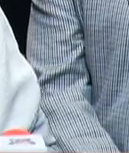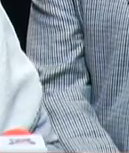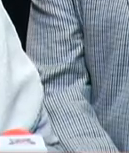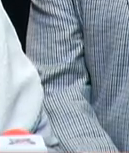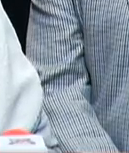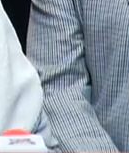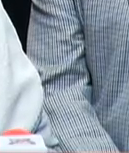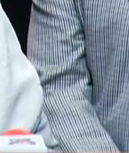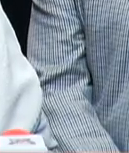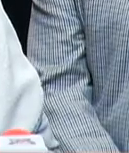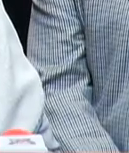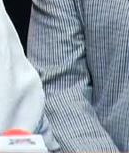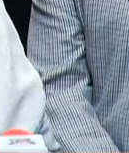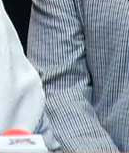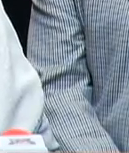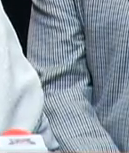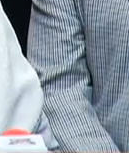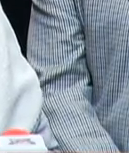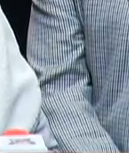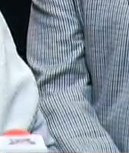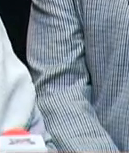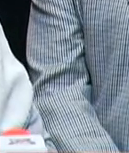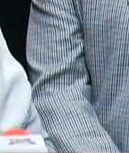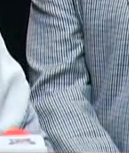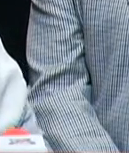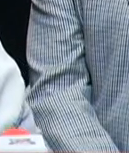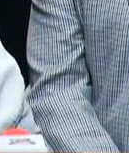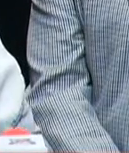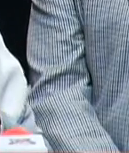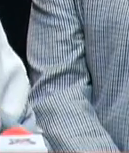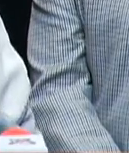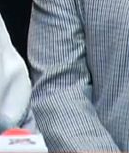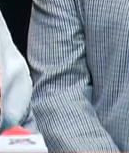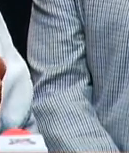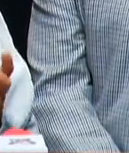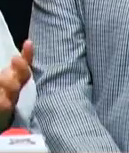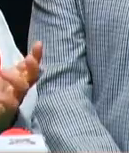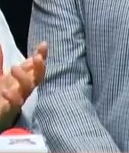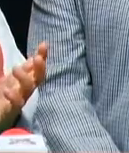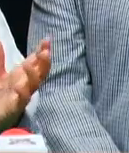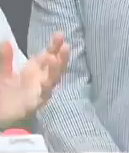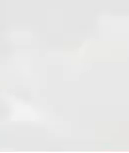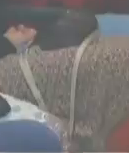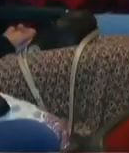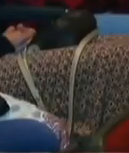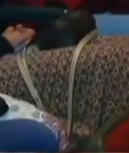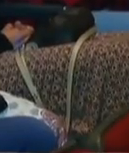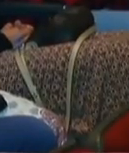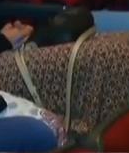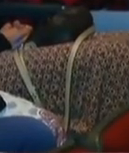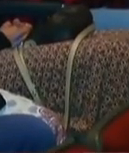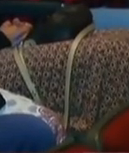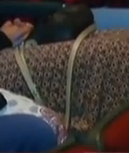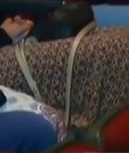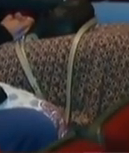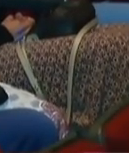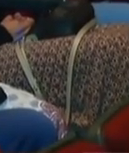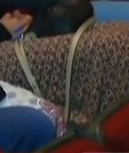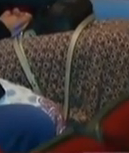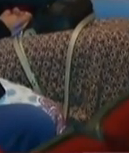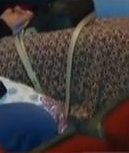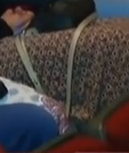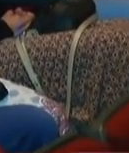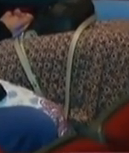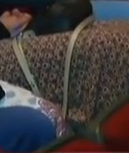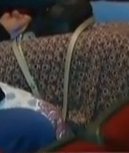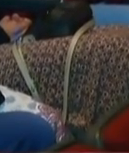a ver si los miles y miles que nos llegaban al Jiménez Rueda llegan ahora también acá. A 3 décadas de su creación, el